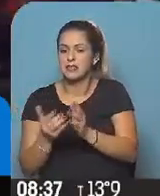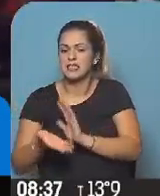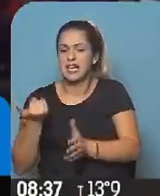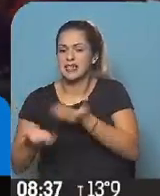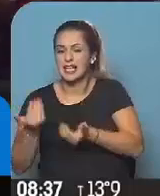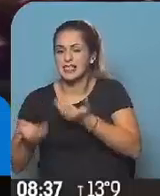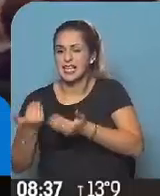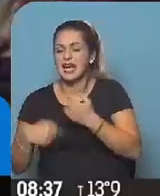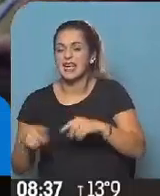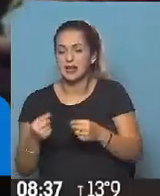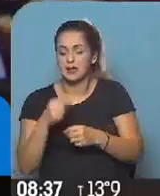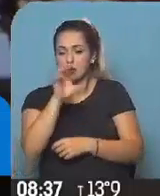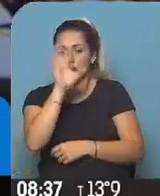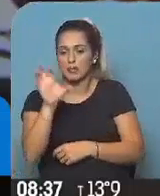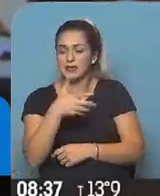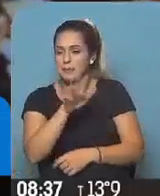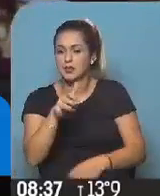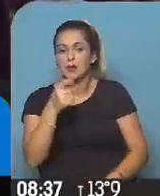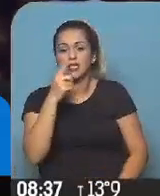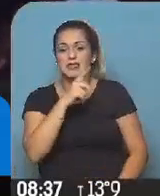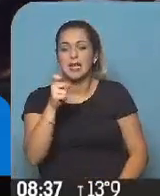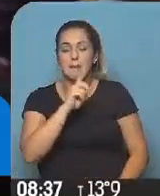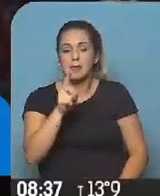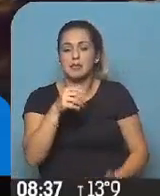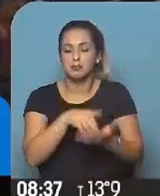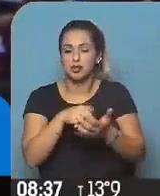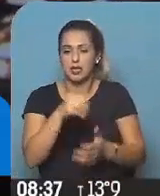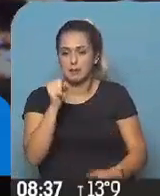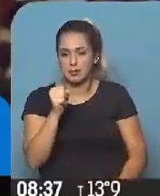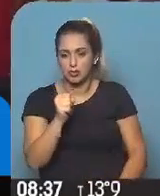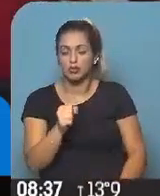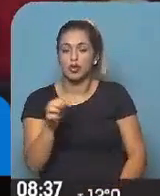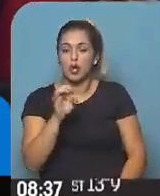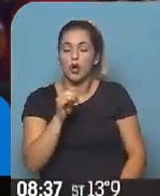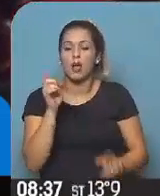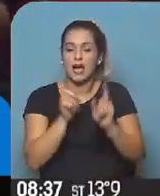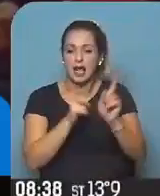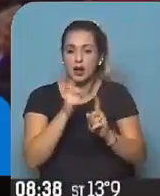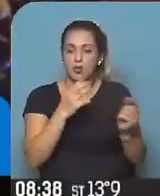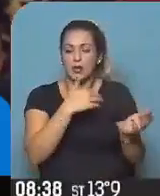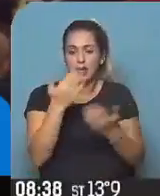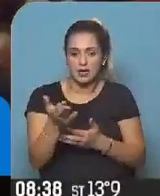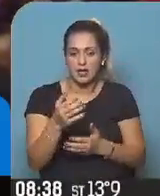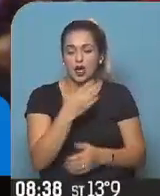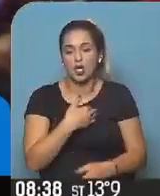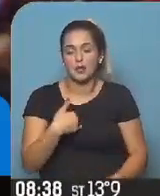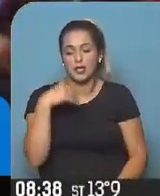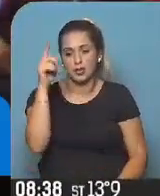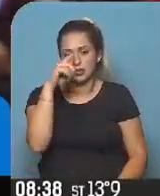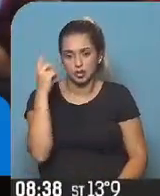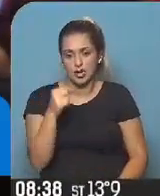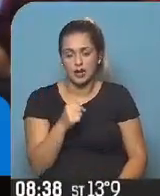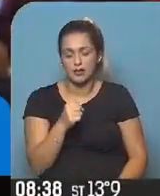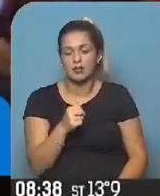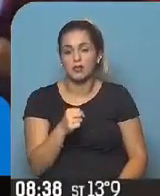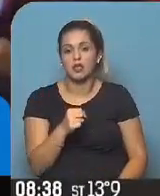alrededor de los 100 mil millones de pesos con algunas concesiones que va a ser el gobierno nacional con relación a esto no